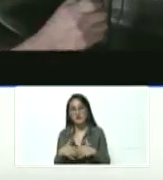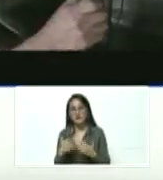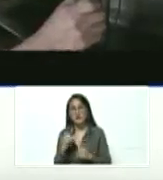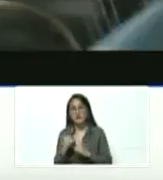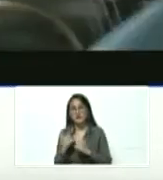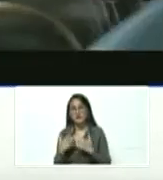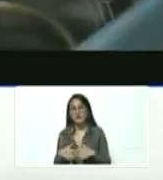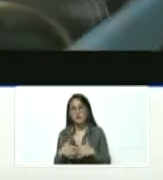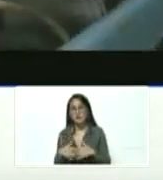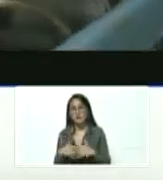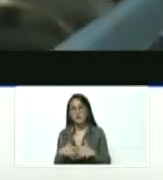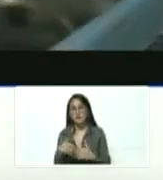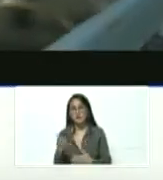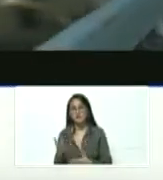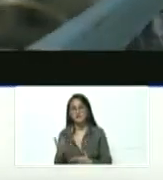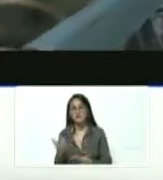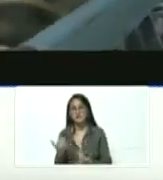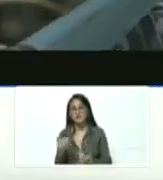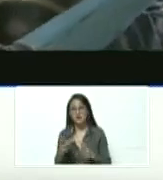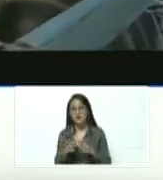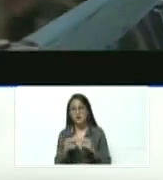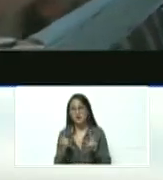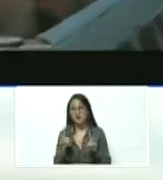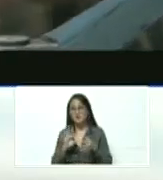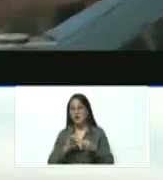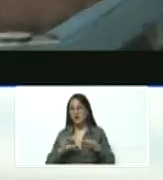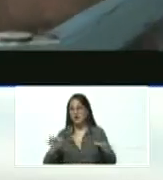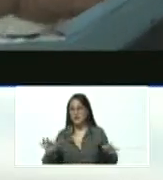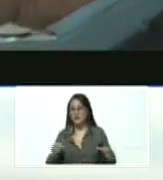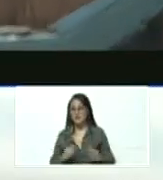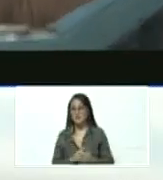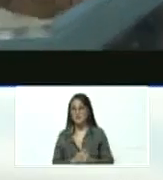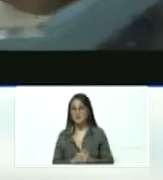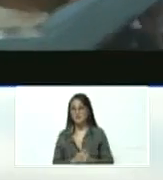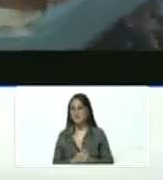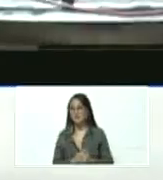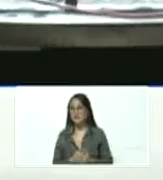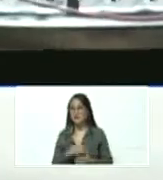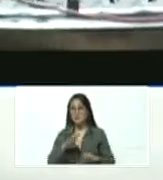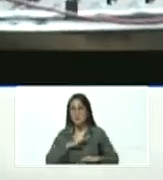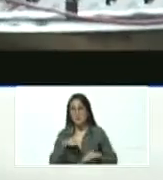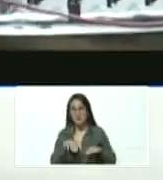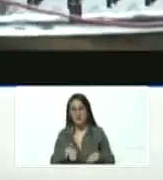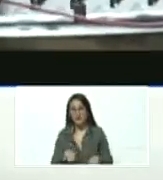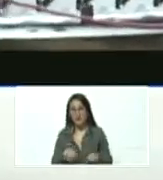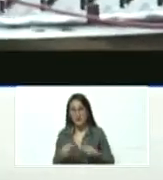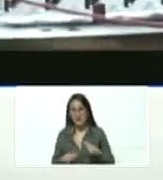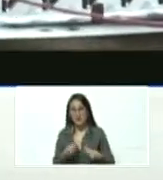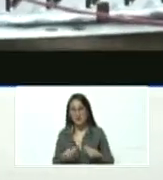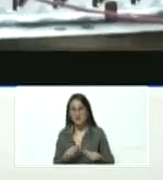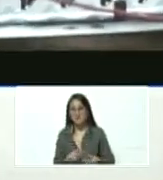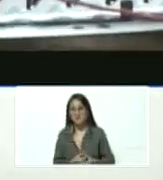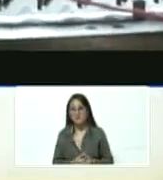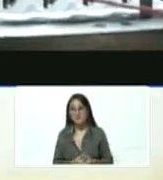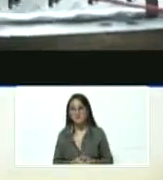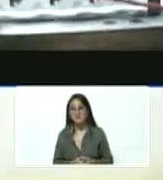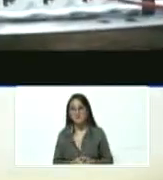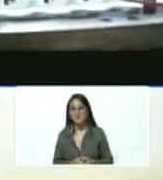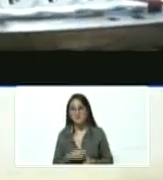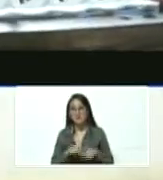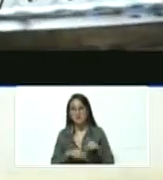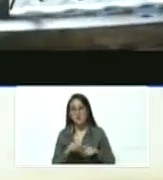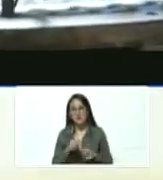industria abarca toda la cadena. Producen su propia tela. ¿Ah? Son